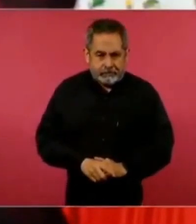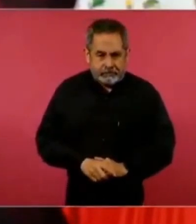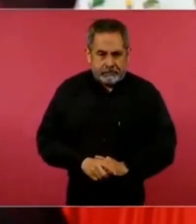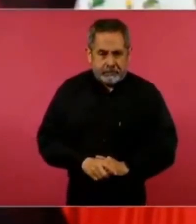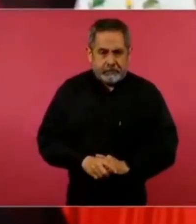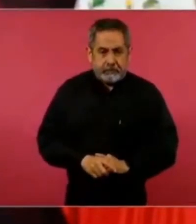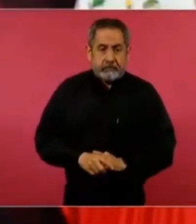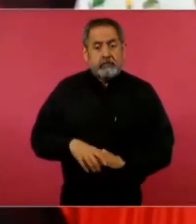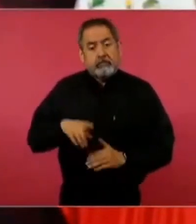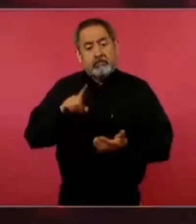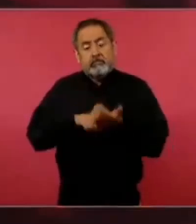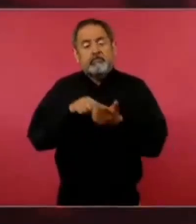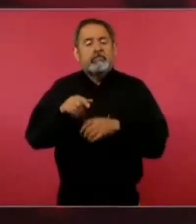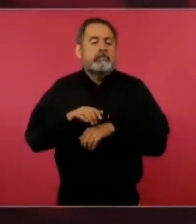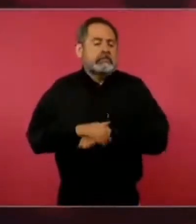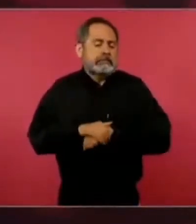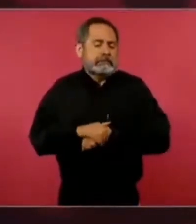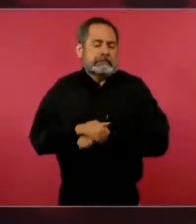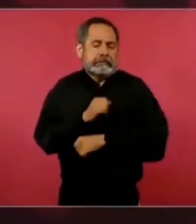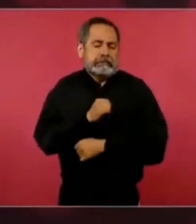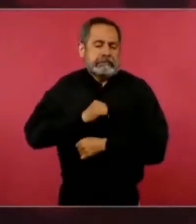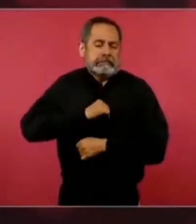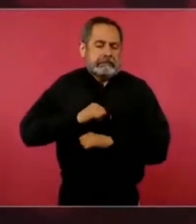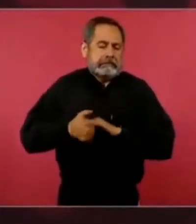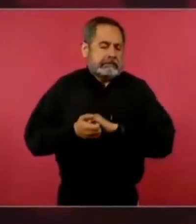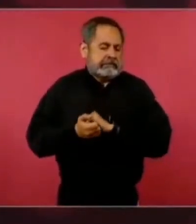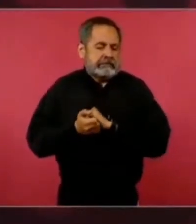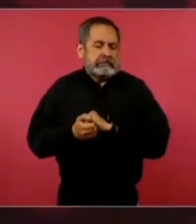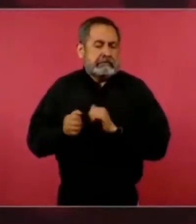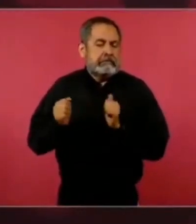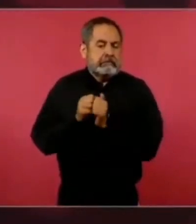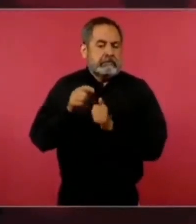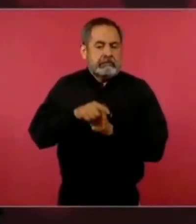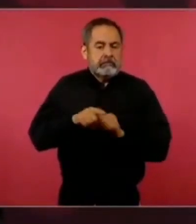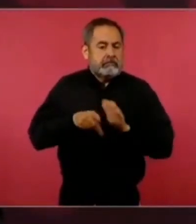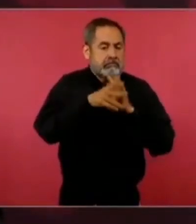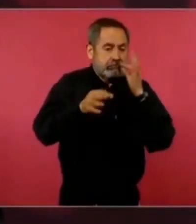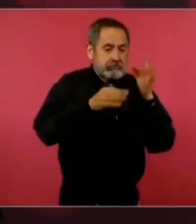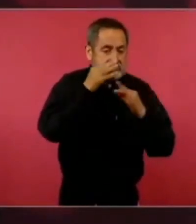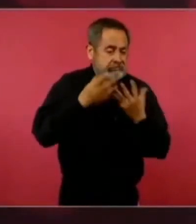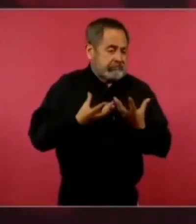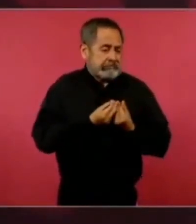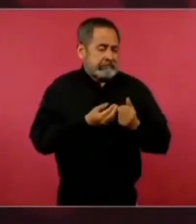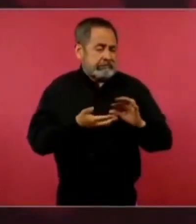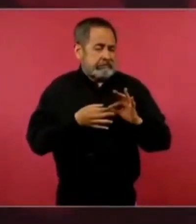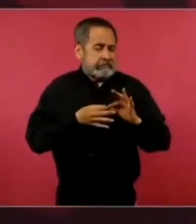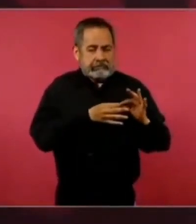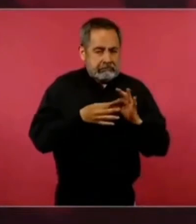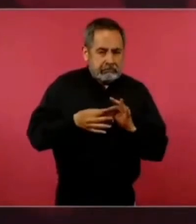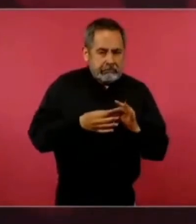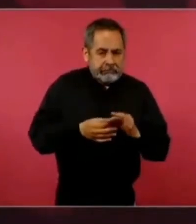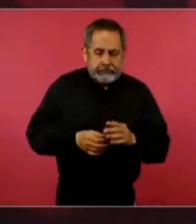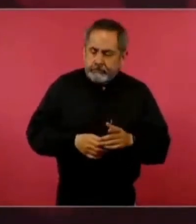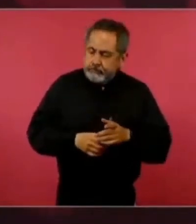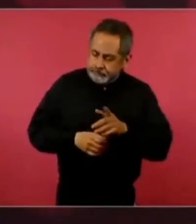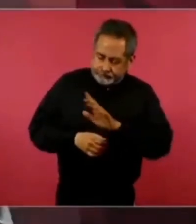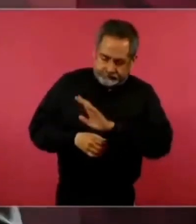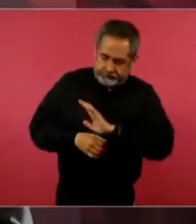Porque tenía una relación buenísima con los medios. Nada más que ese